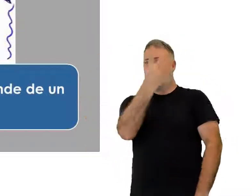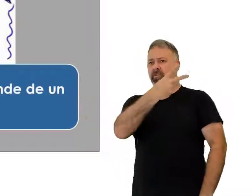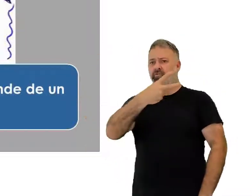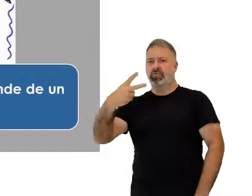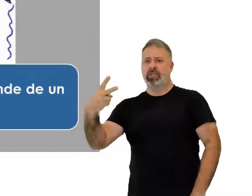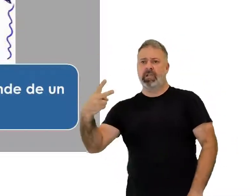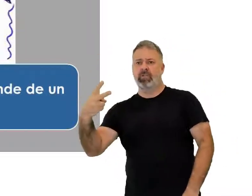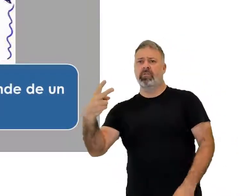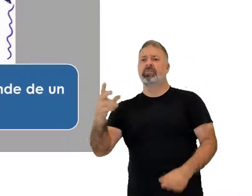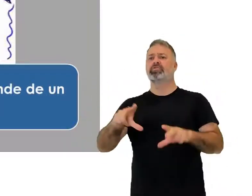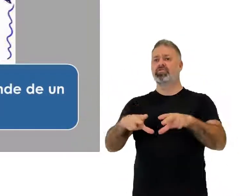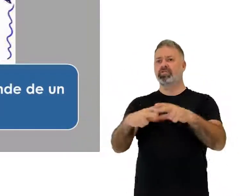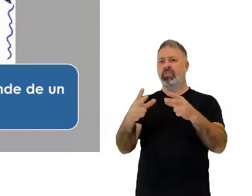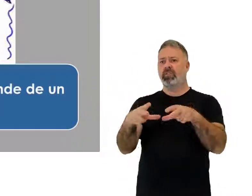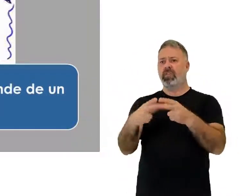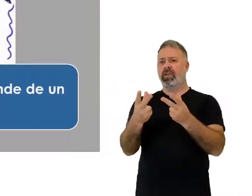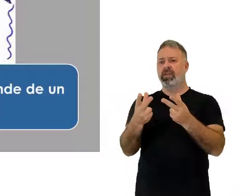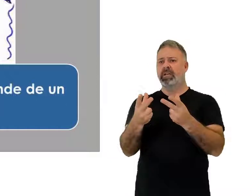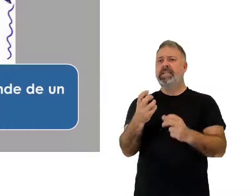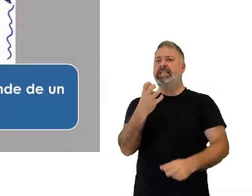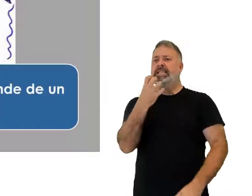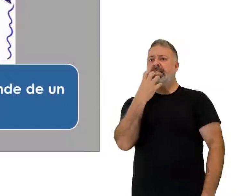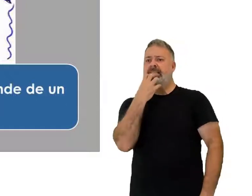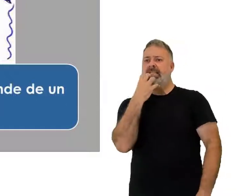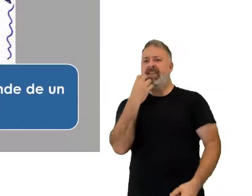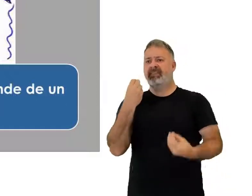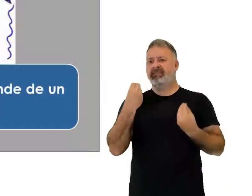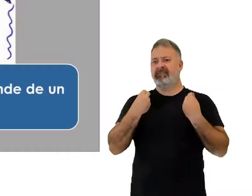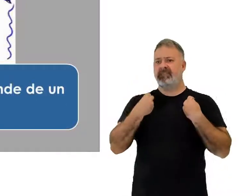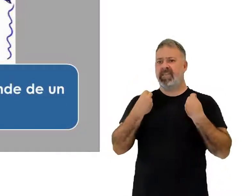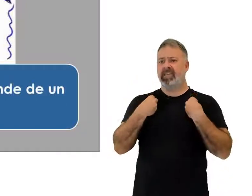sociedad cuando viven